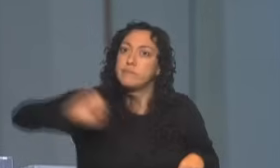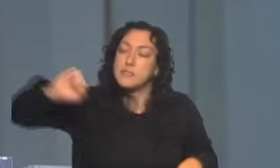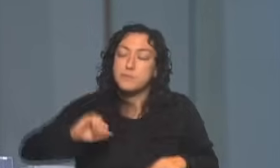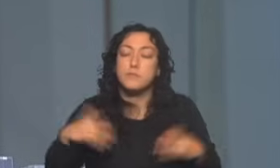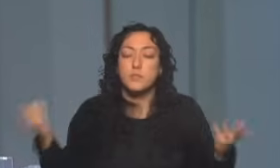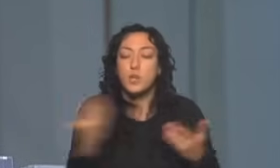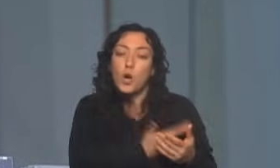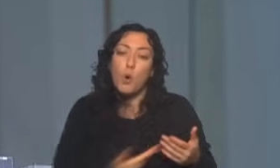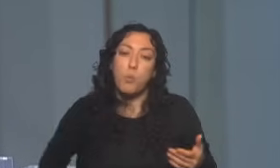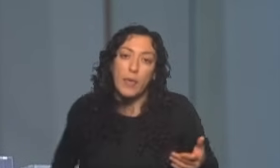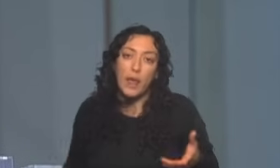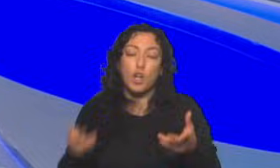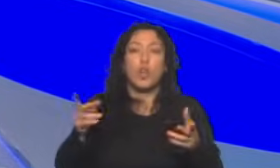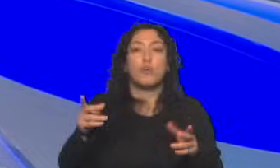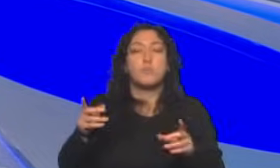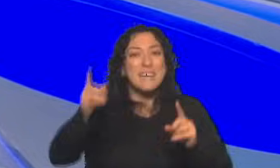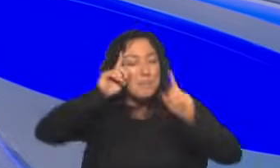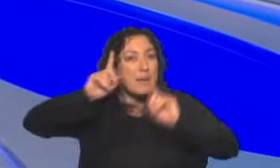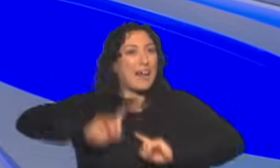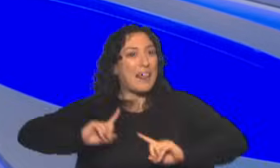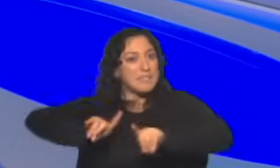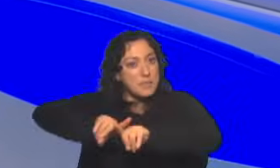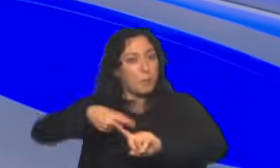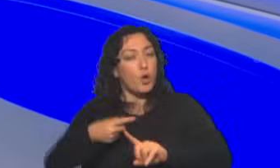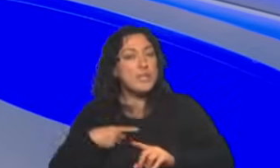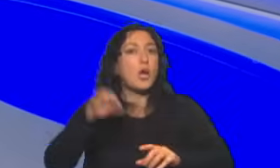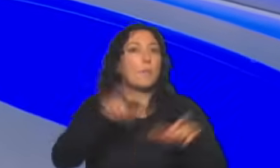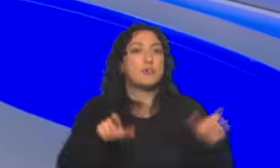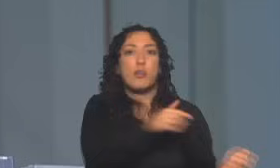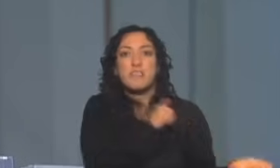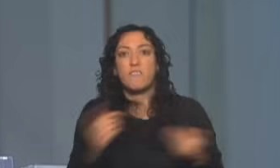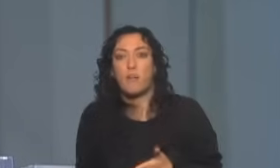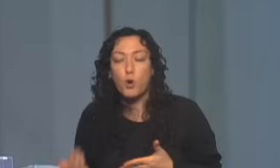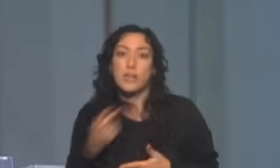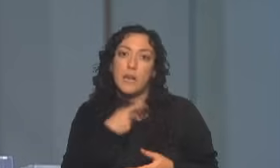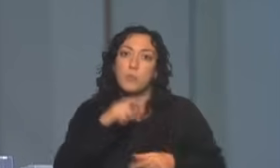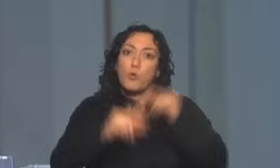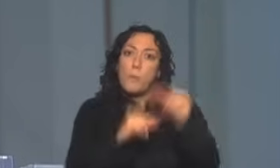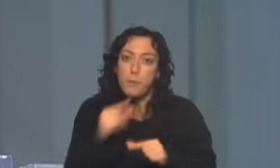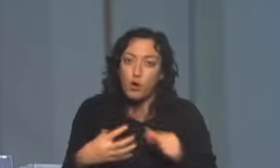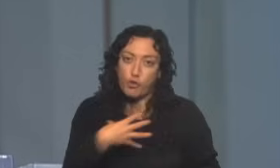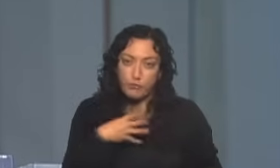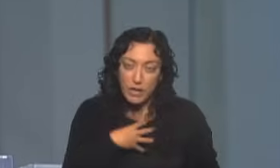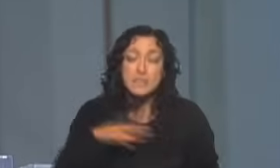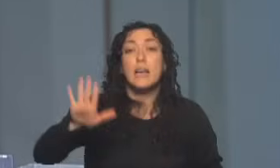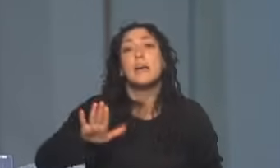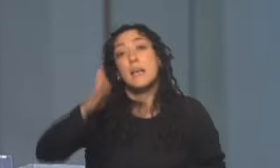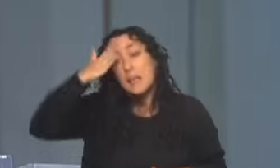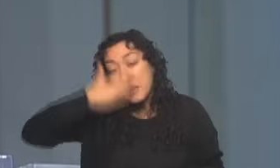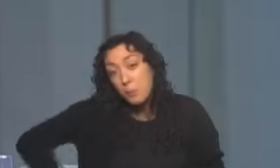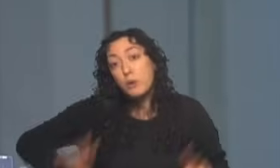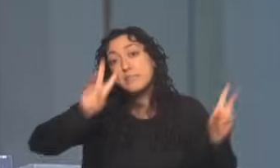intentar ampliar su legitimidad política o ampliar su adhesión electoral y después todo lo que merezca o tenga que pasar por